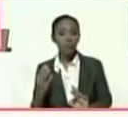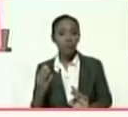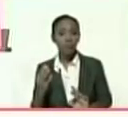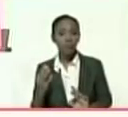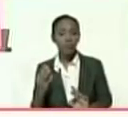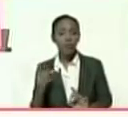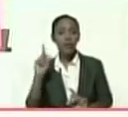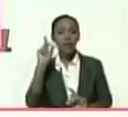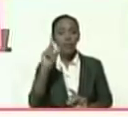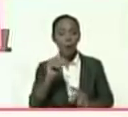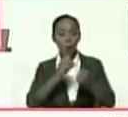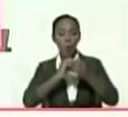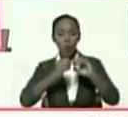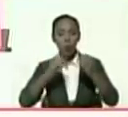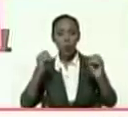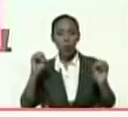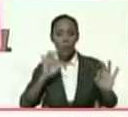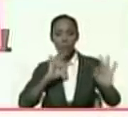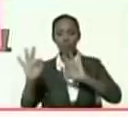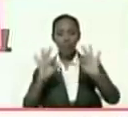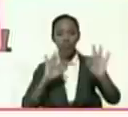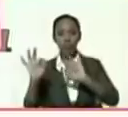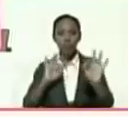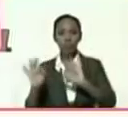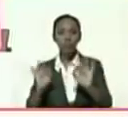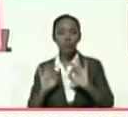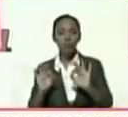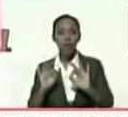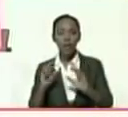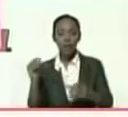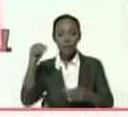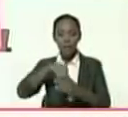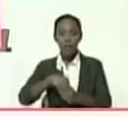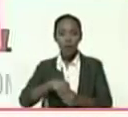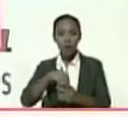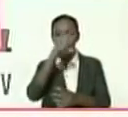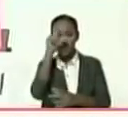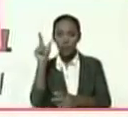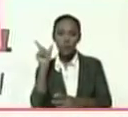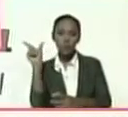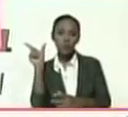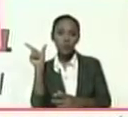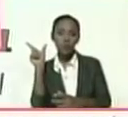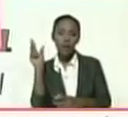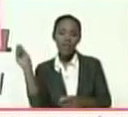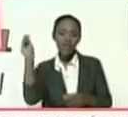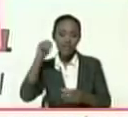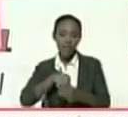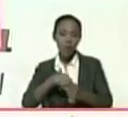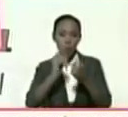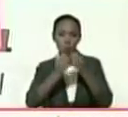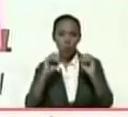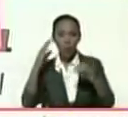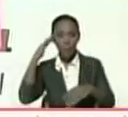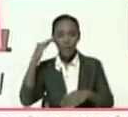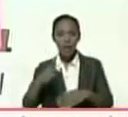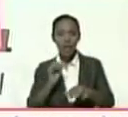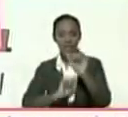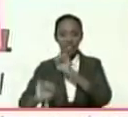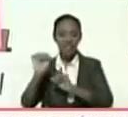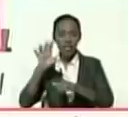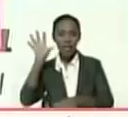además de eso tenemos la organización preparada dentro del partido, dentro de la organización militar para la defensa de la